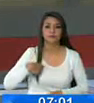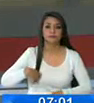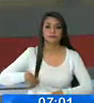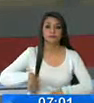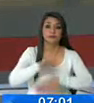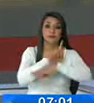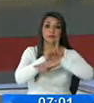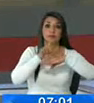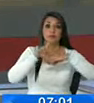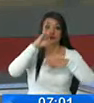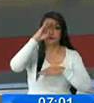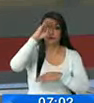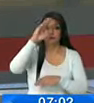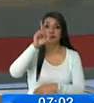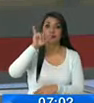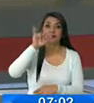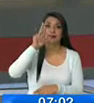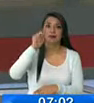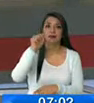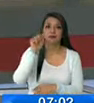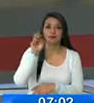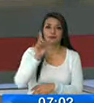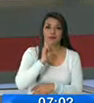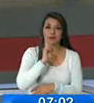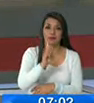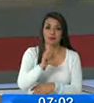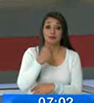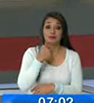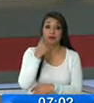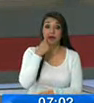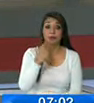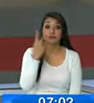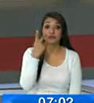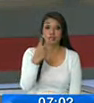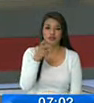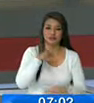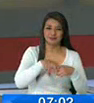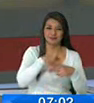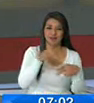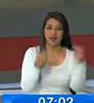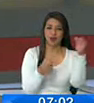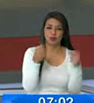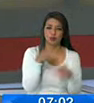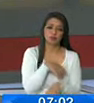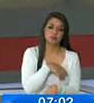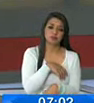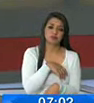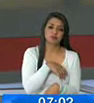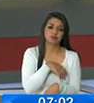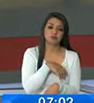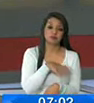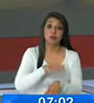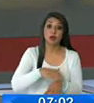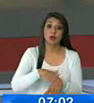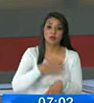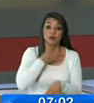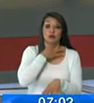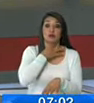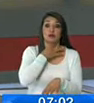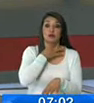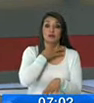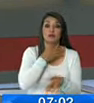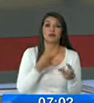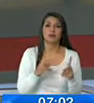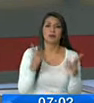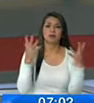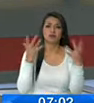de la DINASTED confirmó que la causa de muerte de los dos hombres encontrados en el interior de un auto fue por asfixia y por